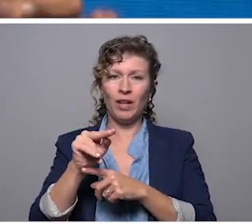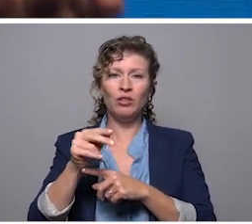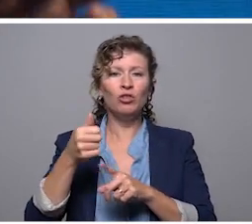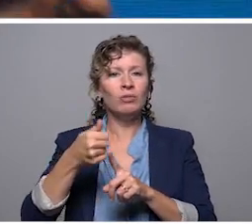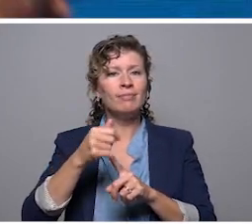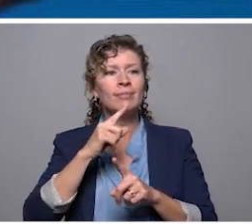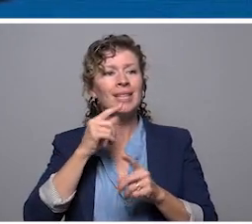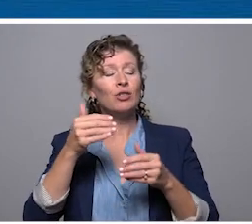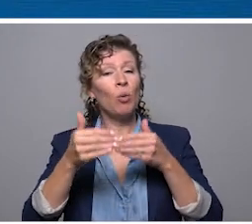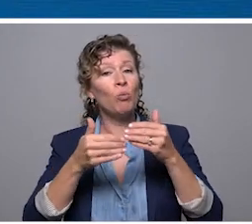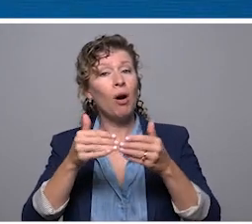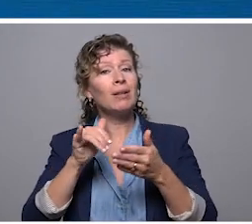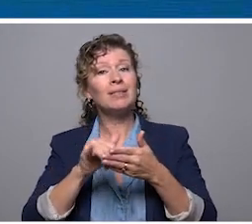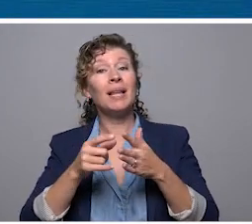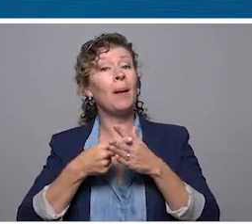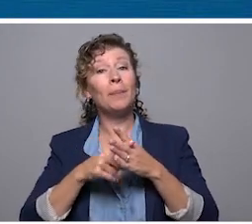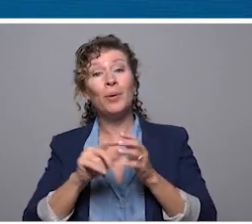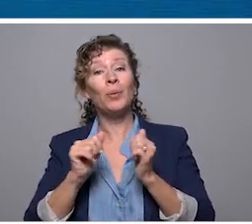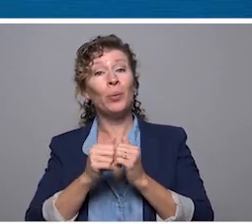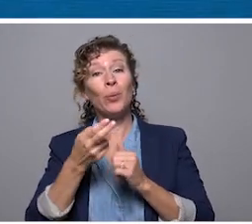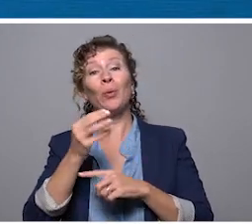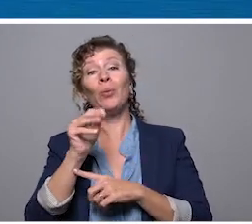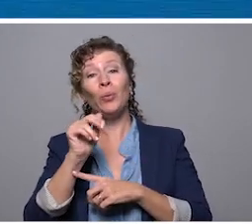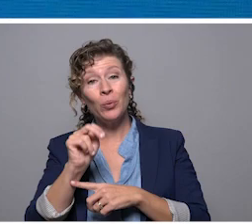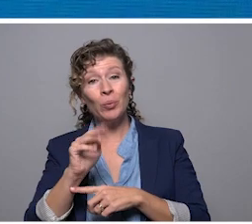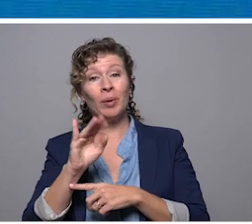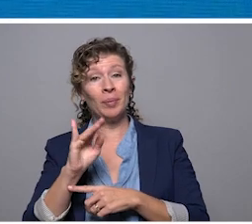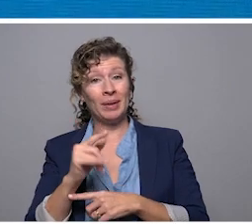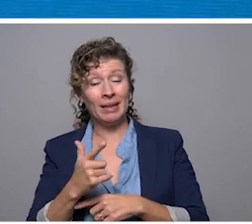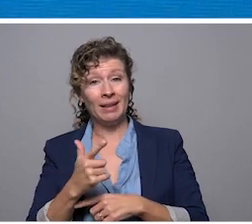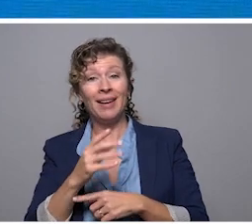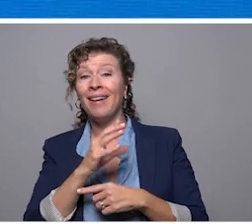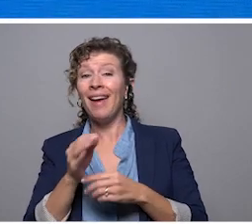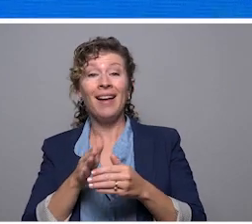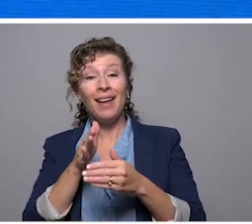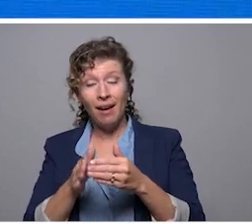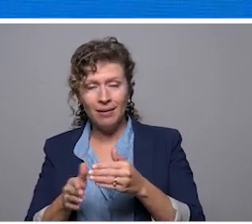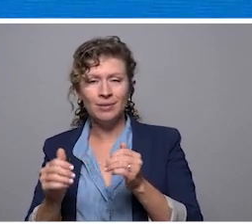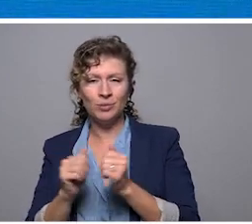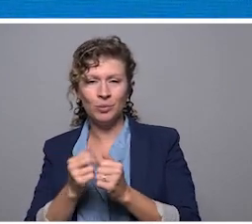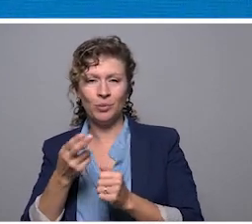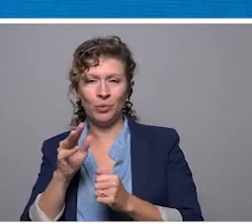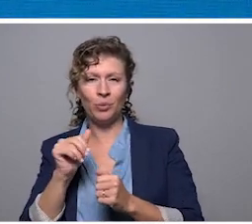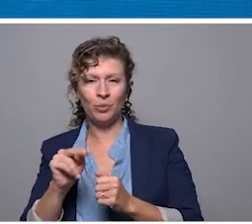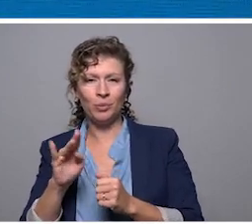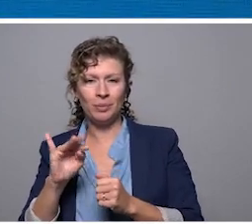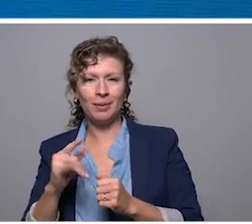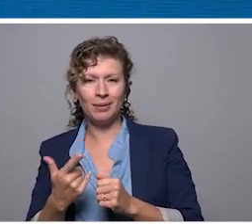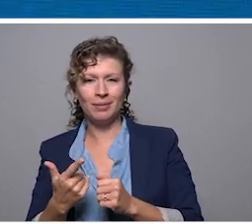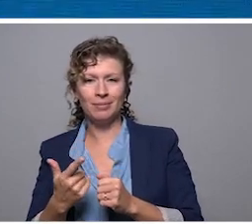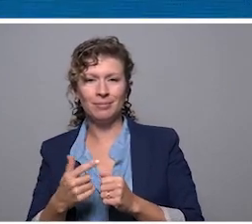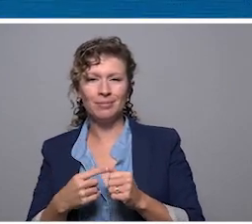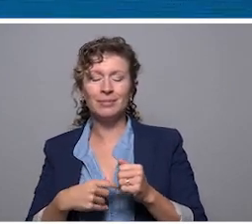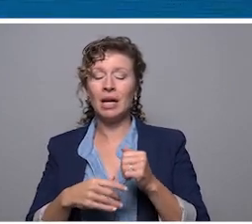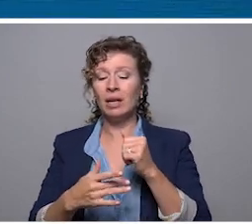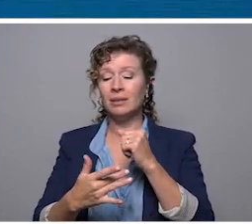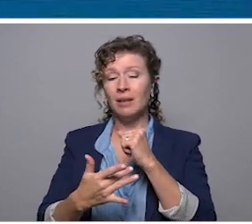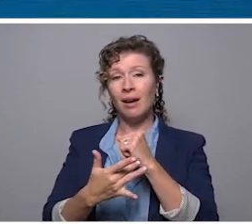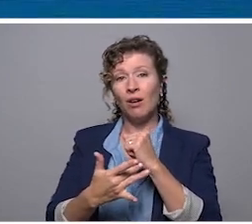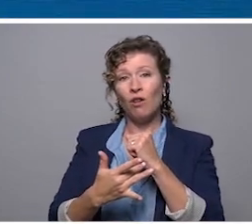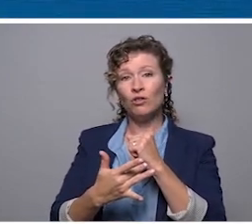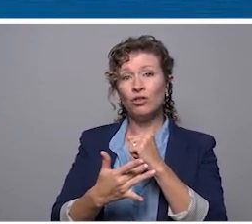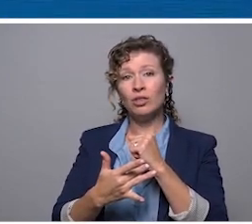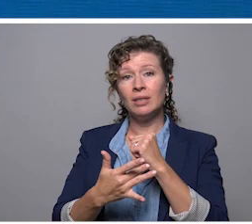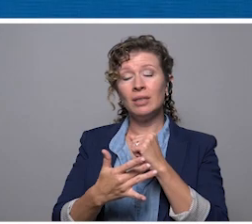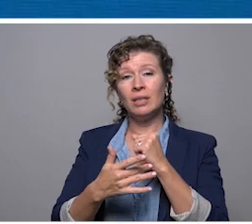Inicia con el ser humano y termina con el ser humano la tecnología aporta en